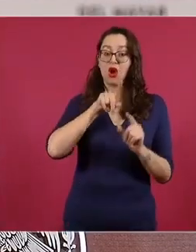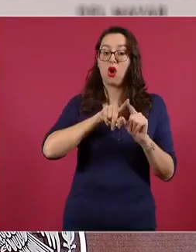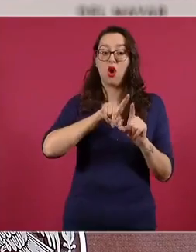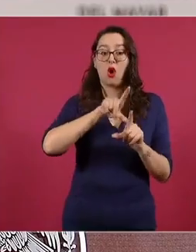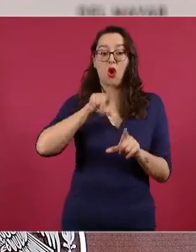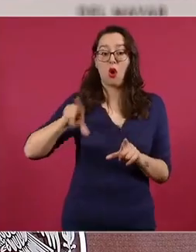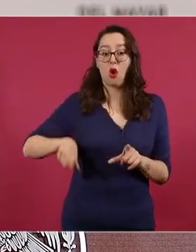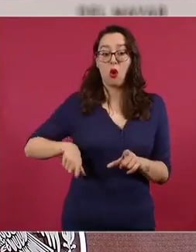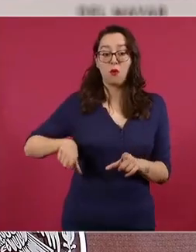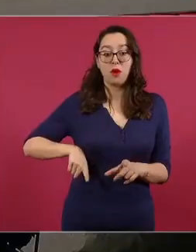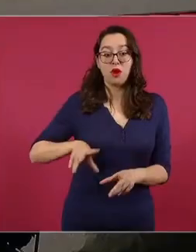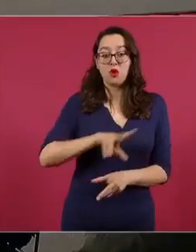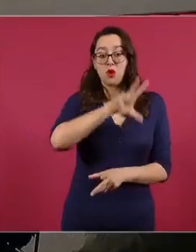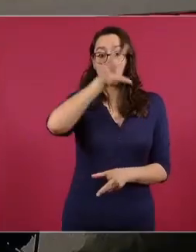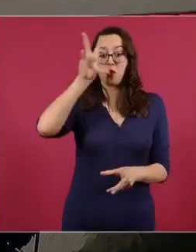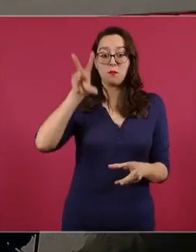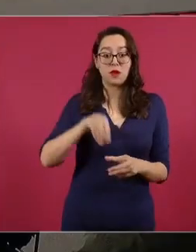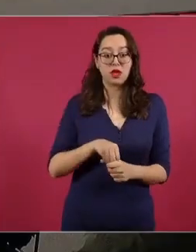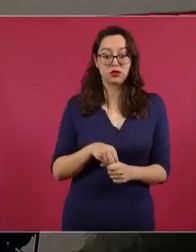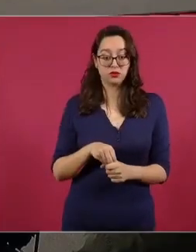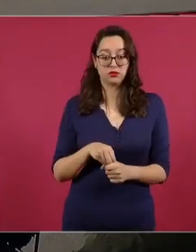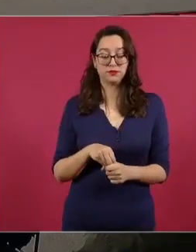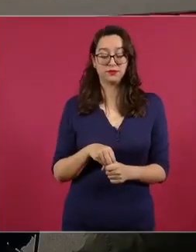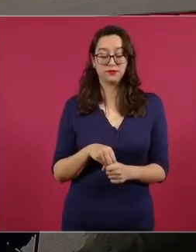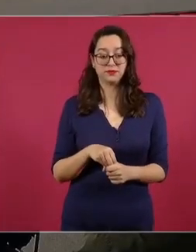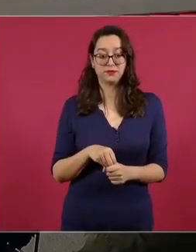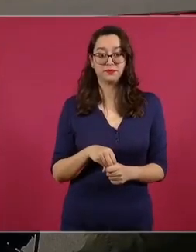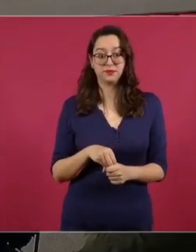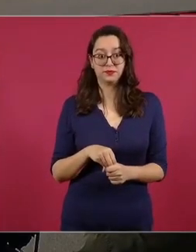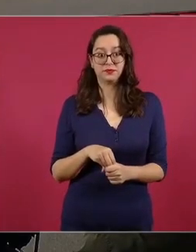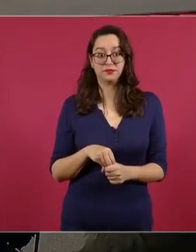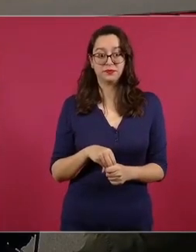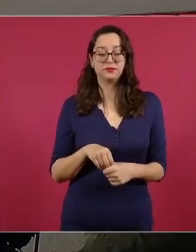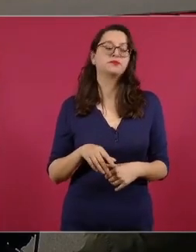Acaban de condenar al expresidente de Francia